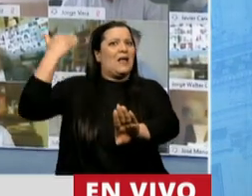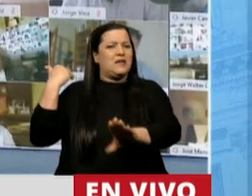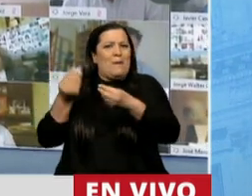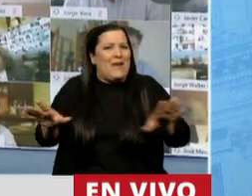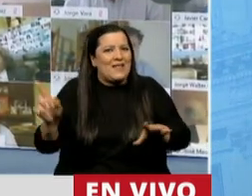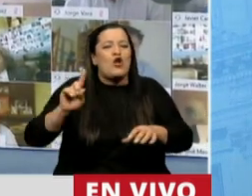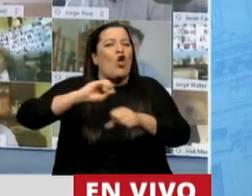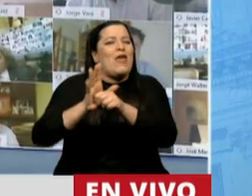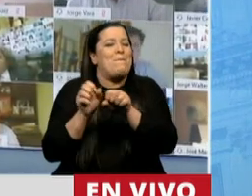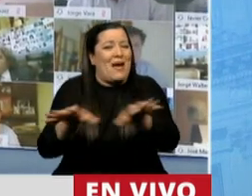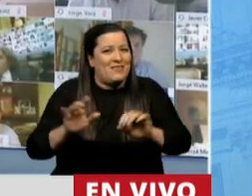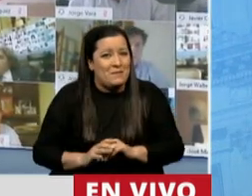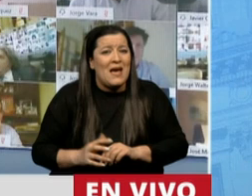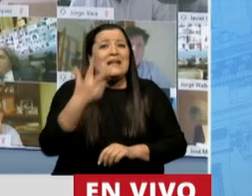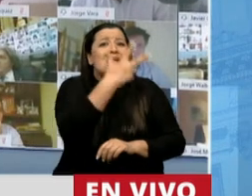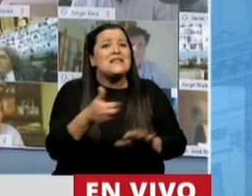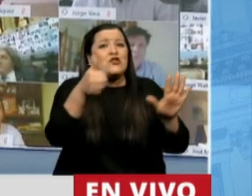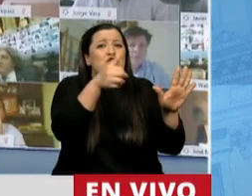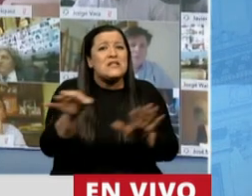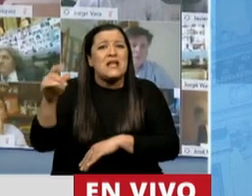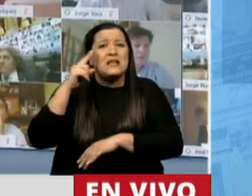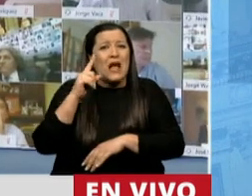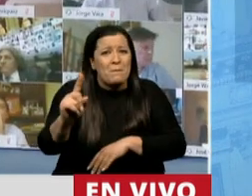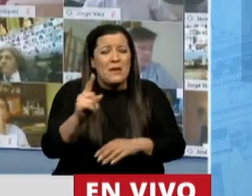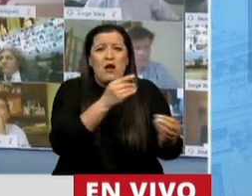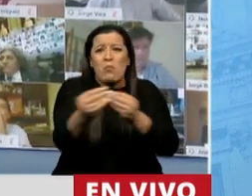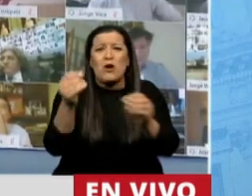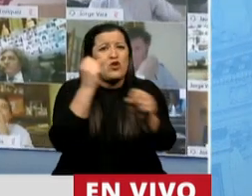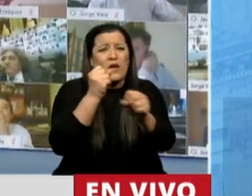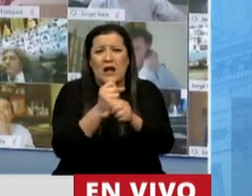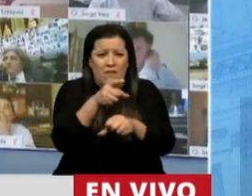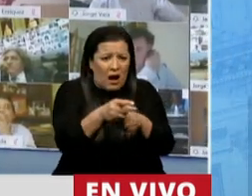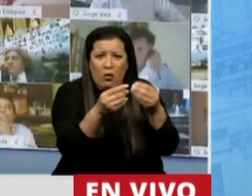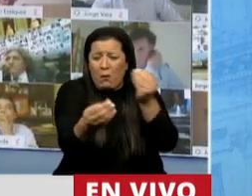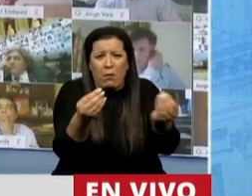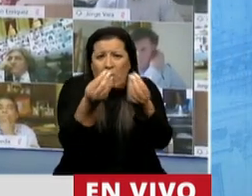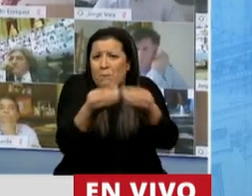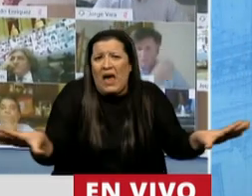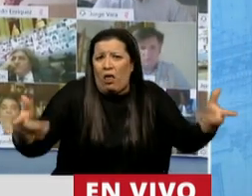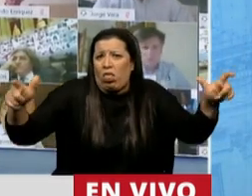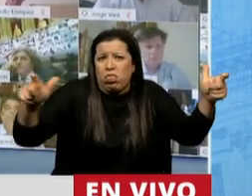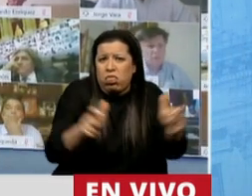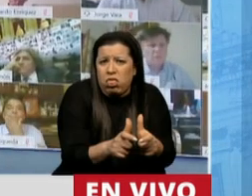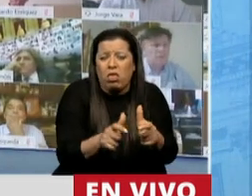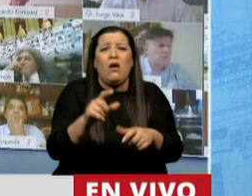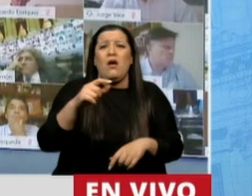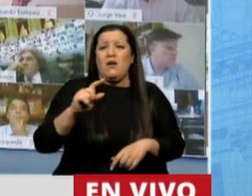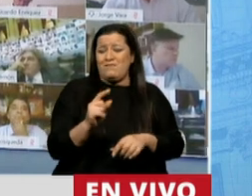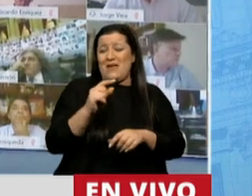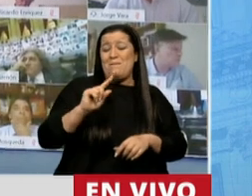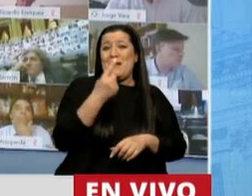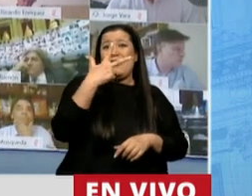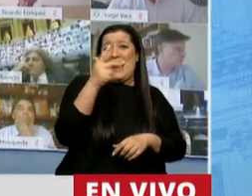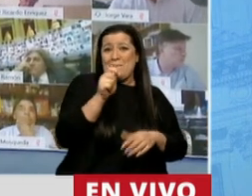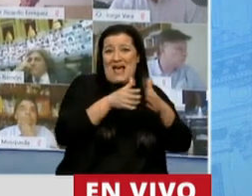no de la pandemia 360,000 puestos de trabajo perdidos en el primer trimestre casi